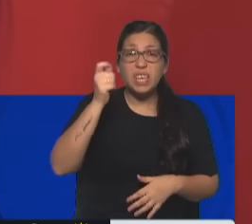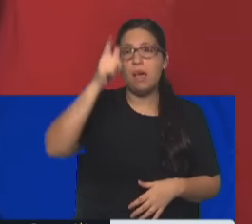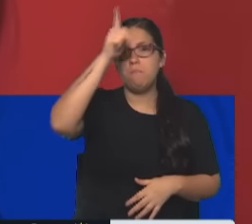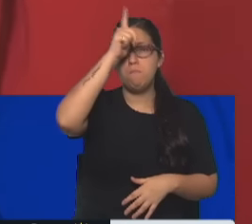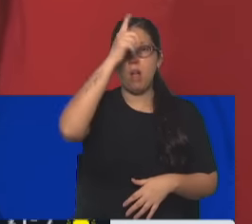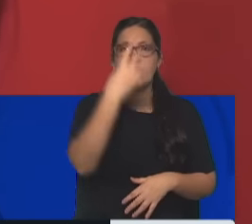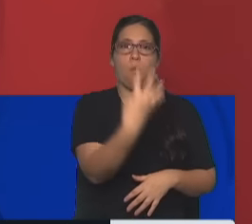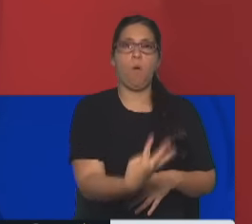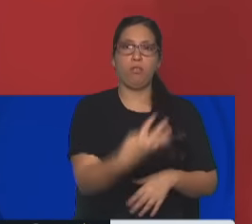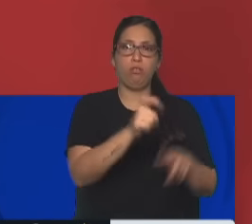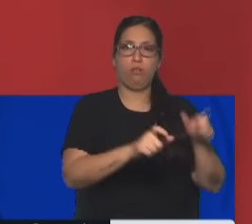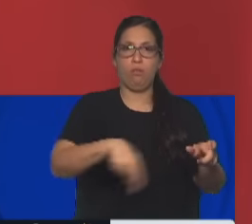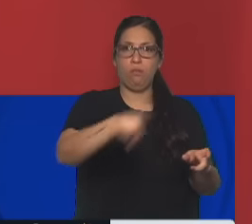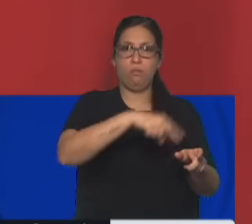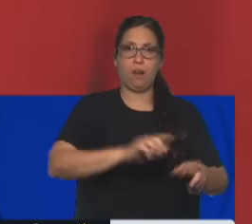Bueno, diferentes